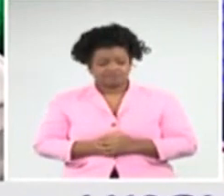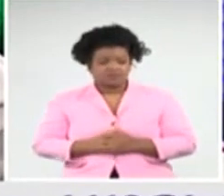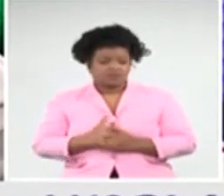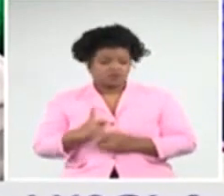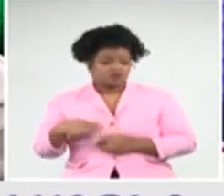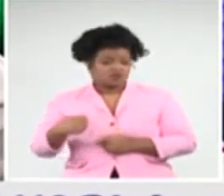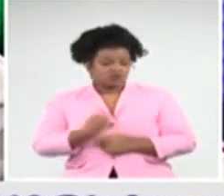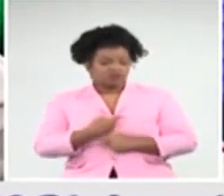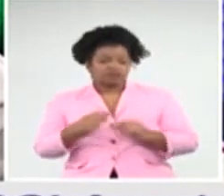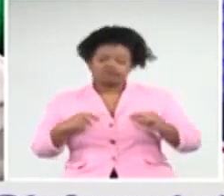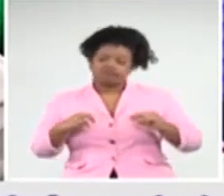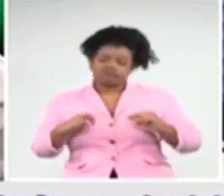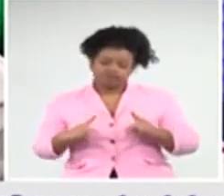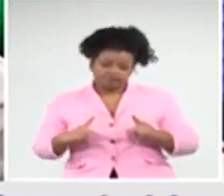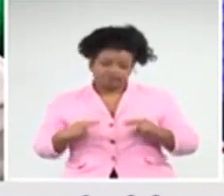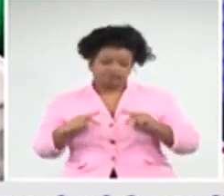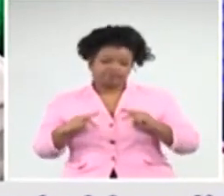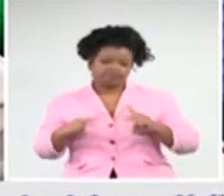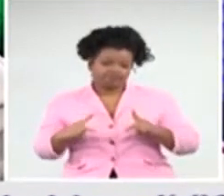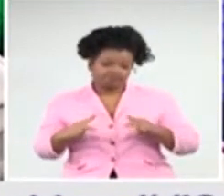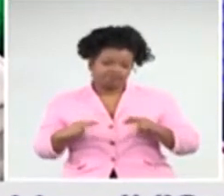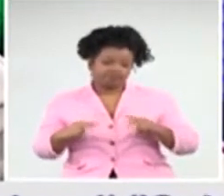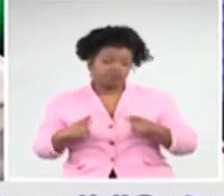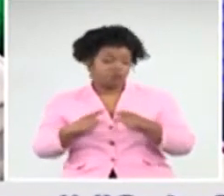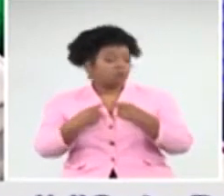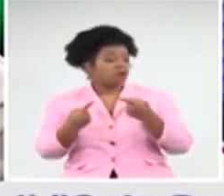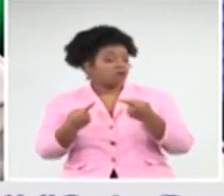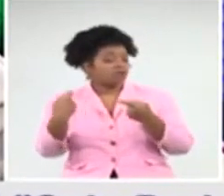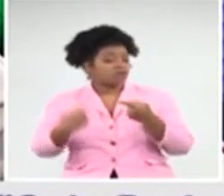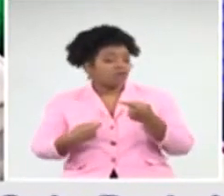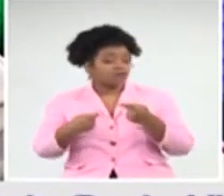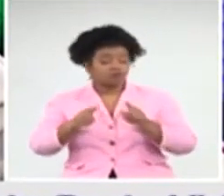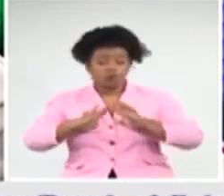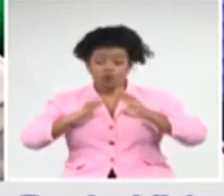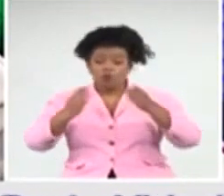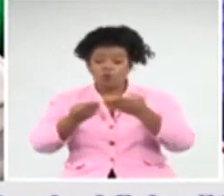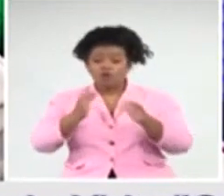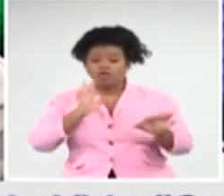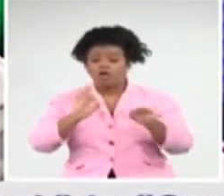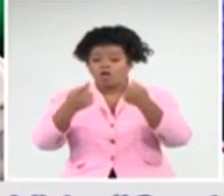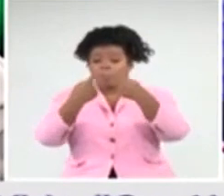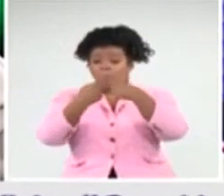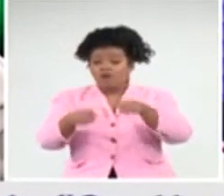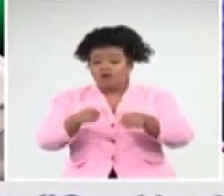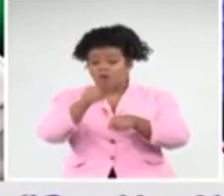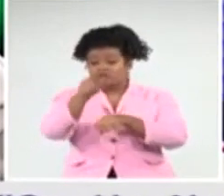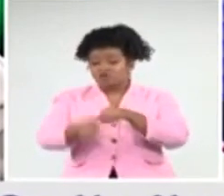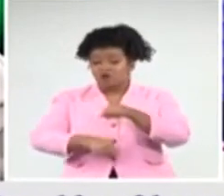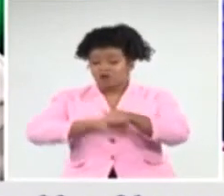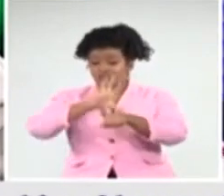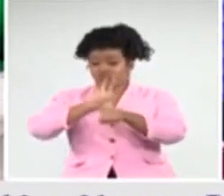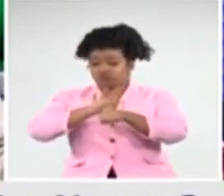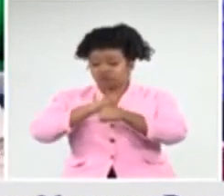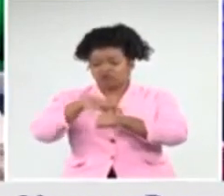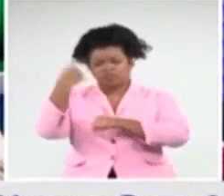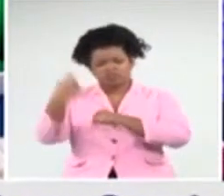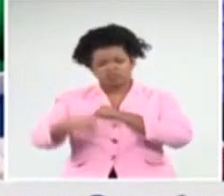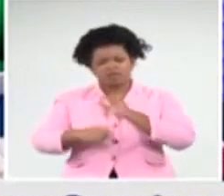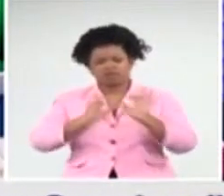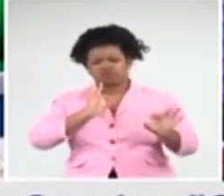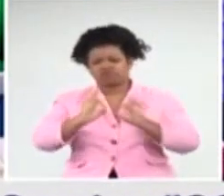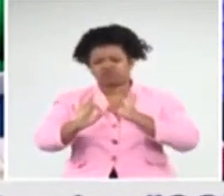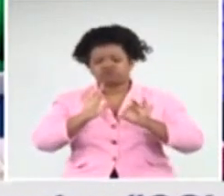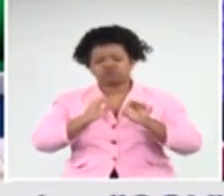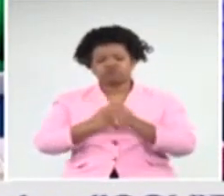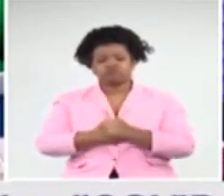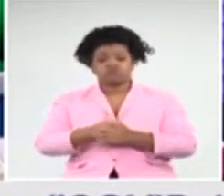porque todos tenemos que cuidarnos, pero a estas personas hay que protegerlas todavía más. 58 de los fallecidos